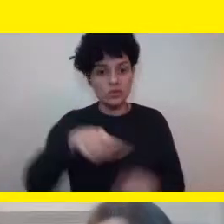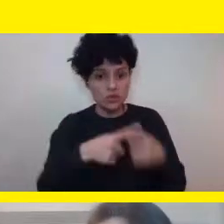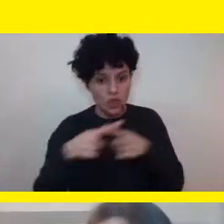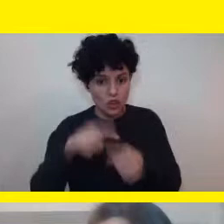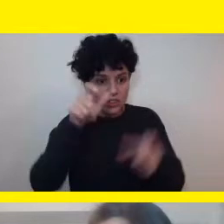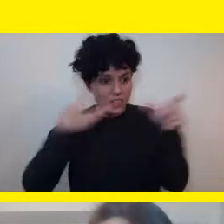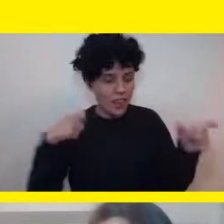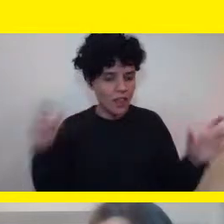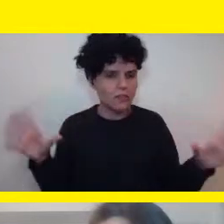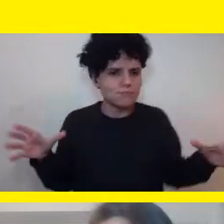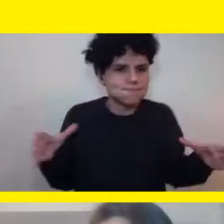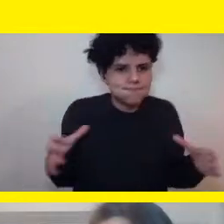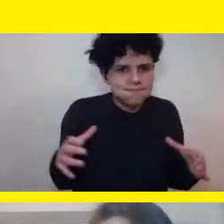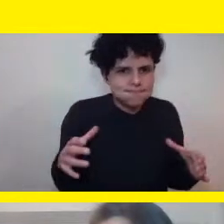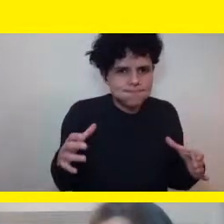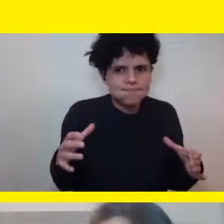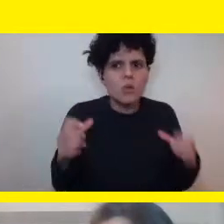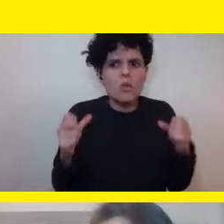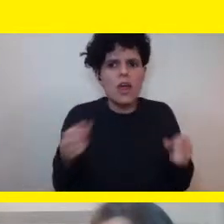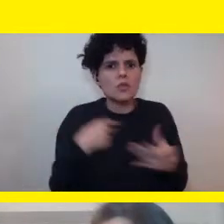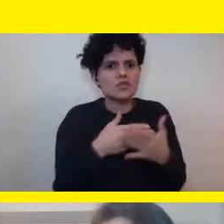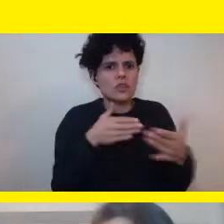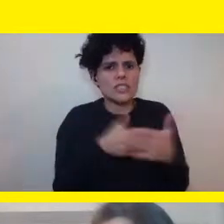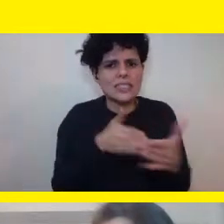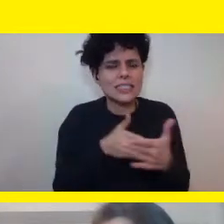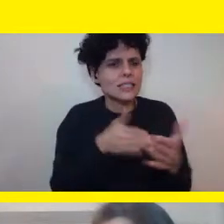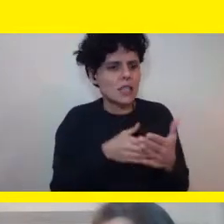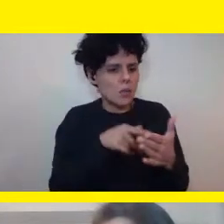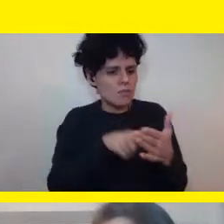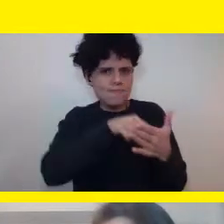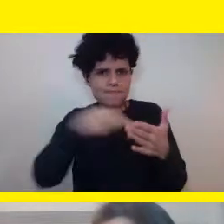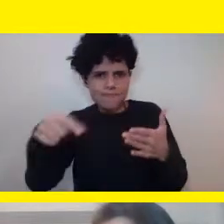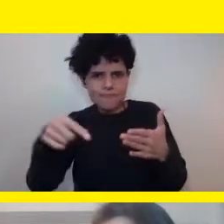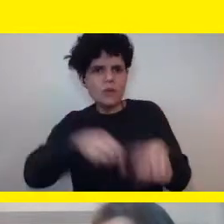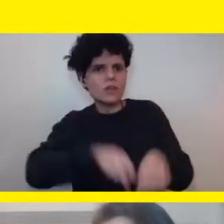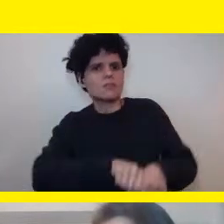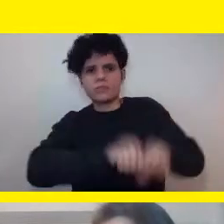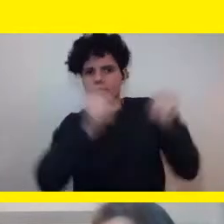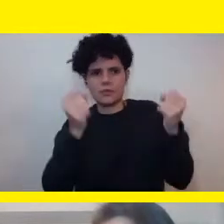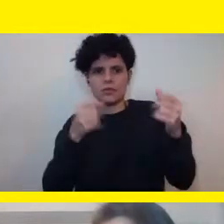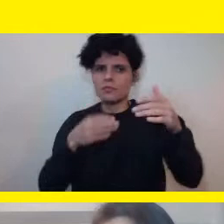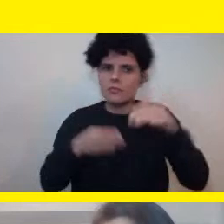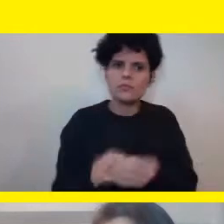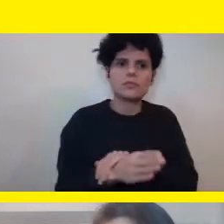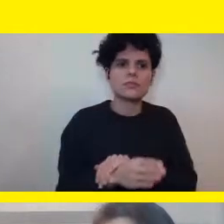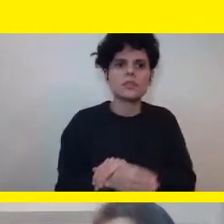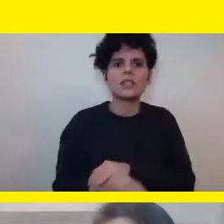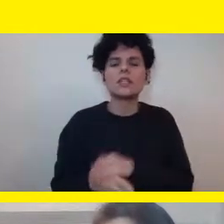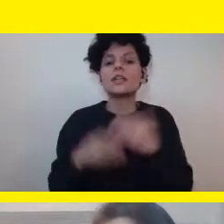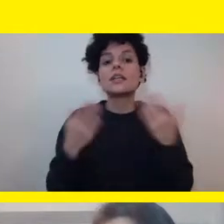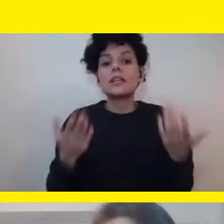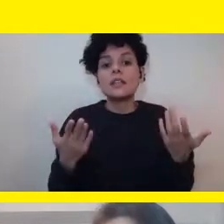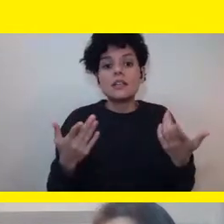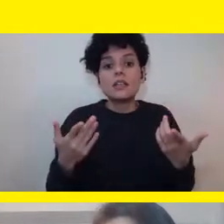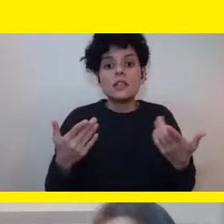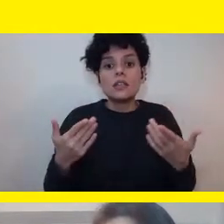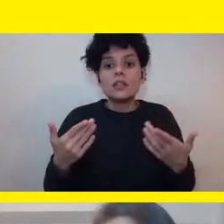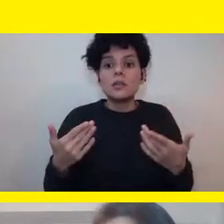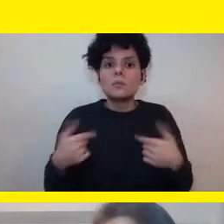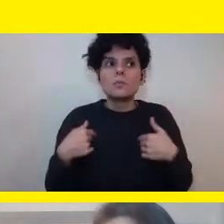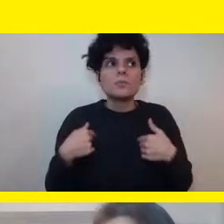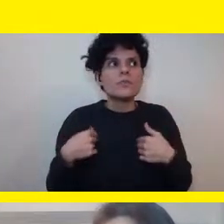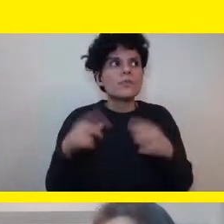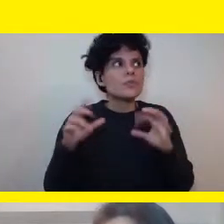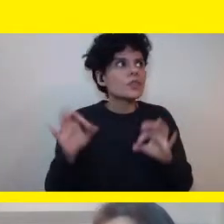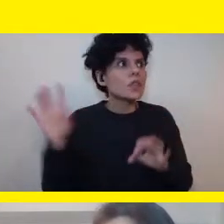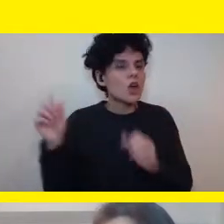superar esas dificultades que se nos han planteado. Yo, por ejemplo, quisiera invocar un planteamiento que me mencionó una compañera del trabajo,